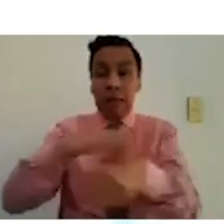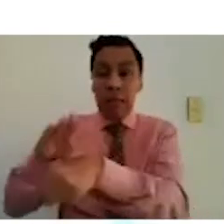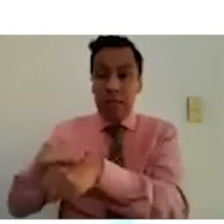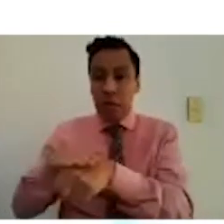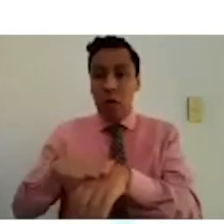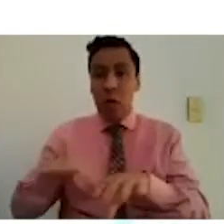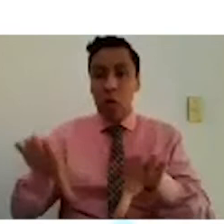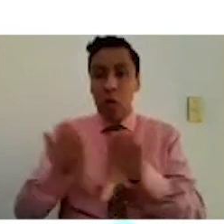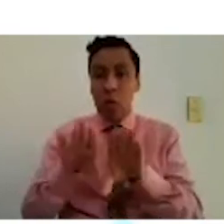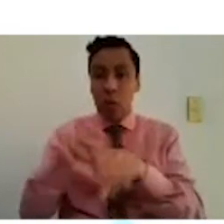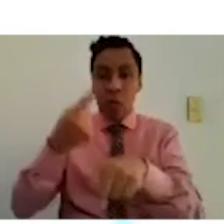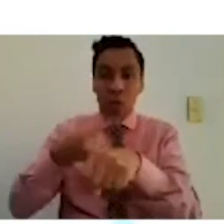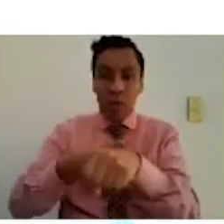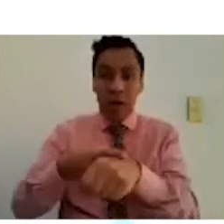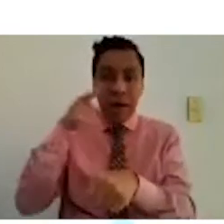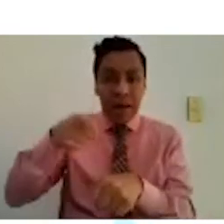de la peste